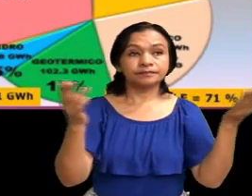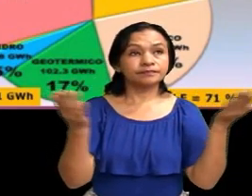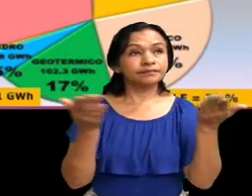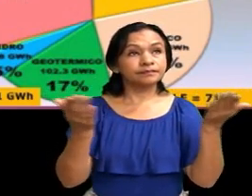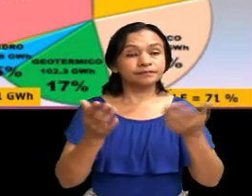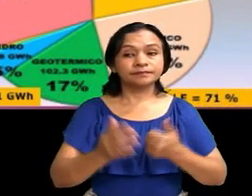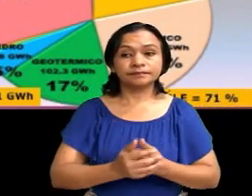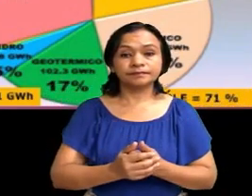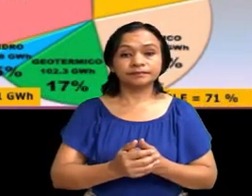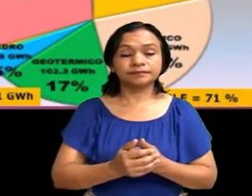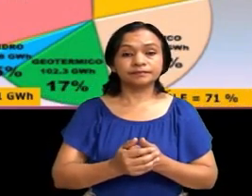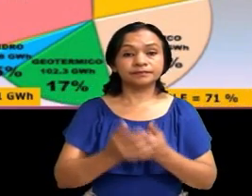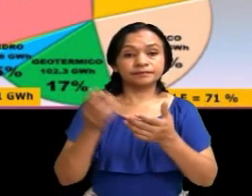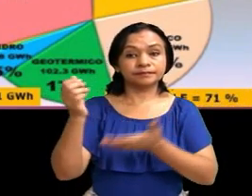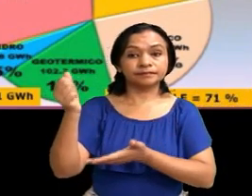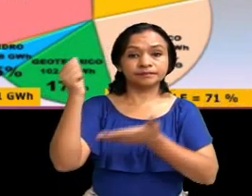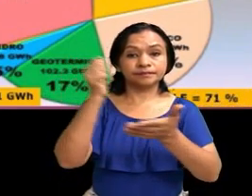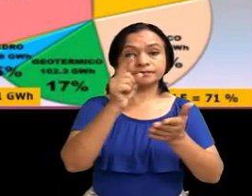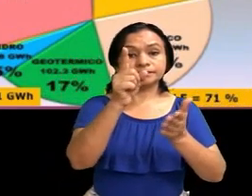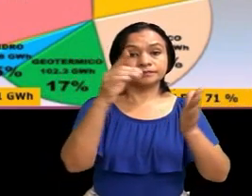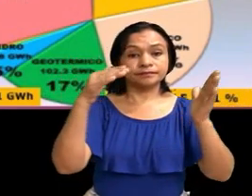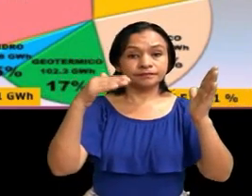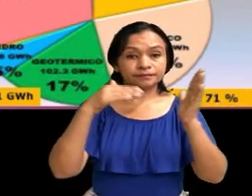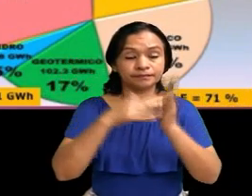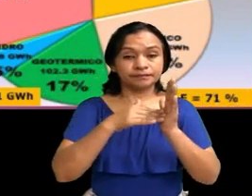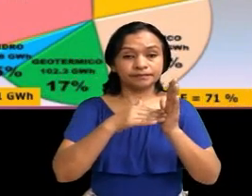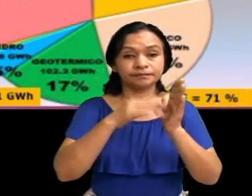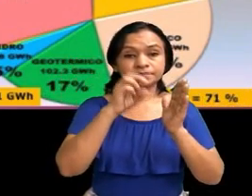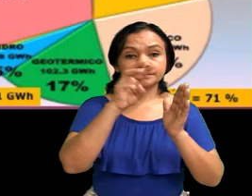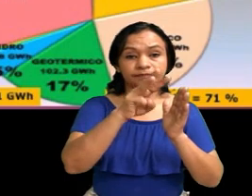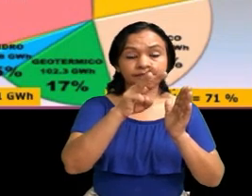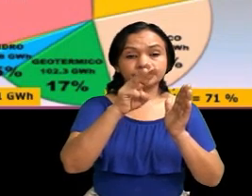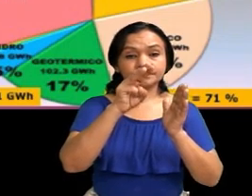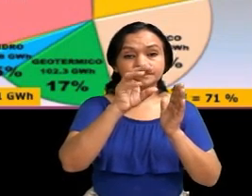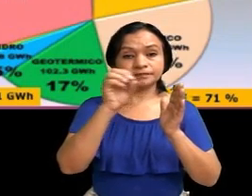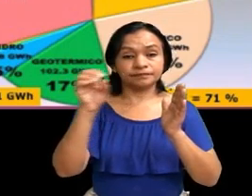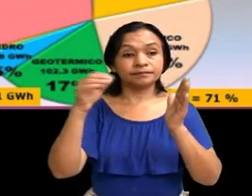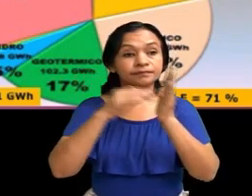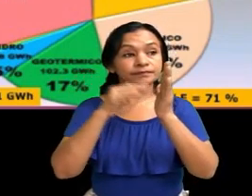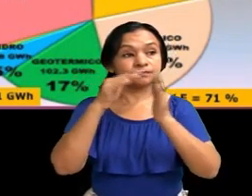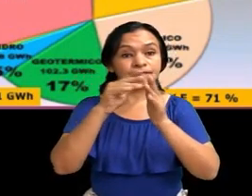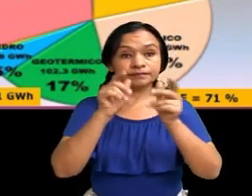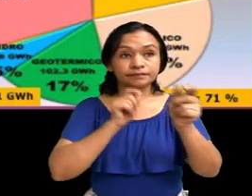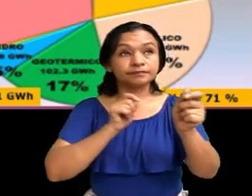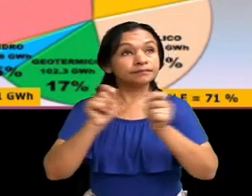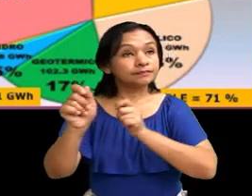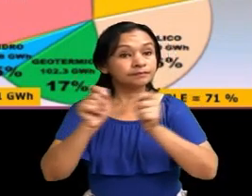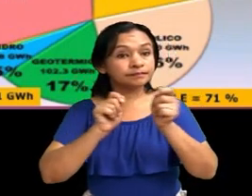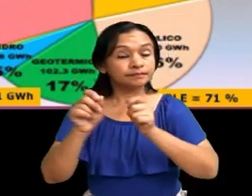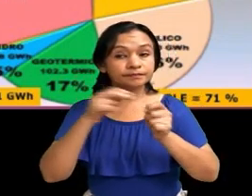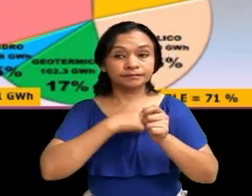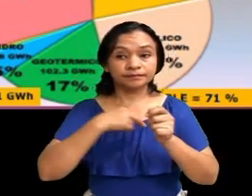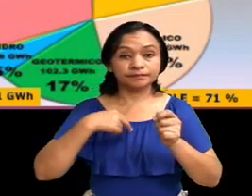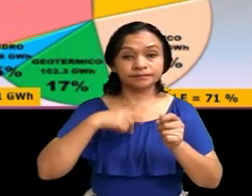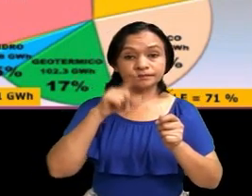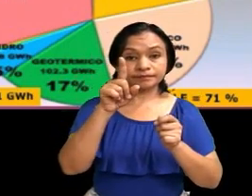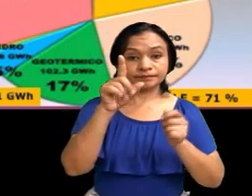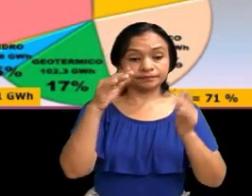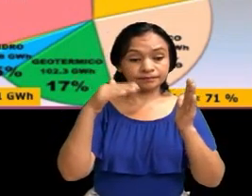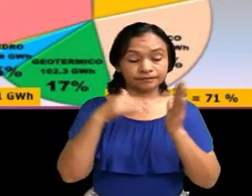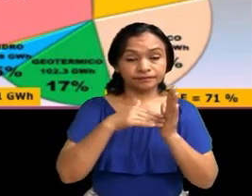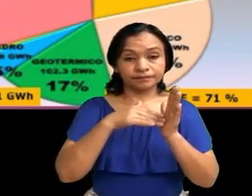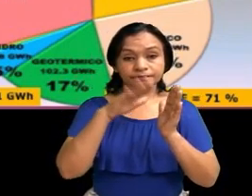una inversión de 1.300 millones de dólares. Entonces, Si hablamos en generación, 1.525